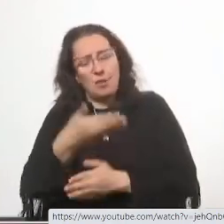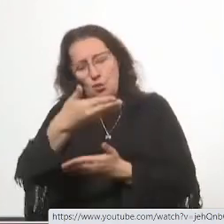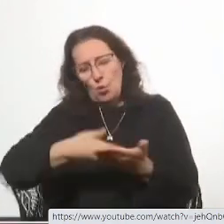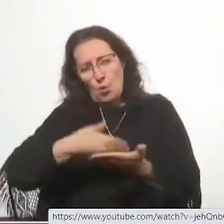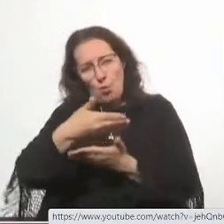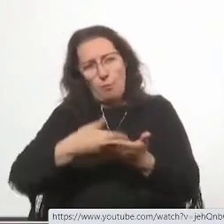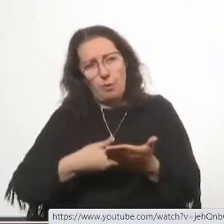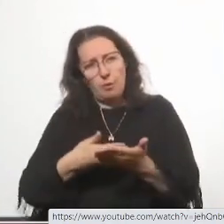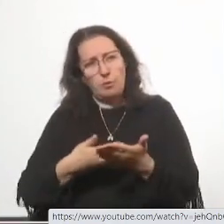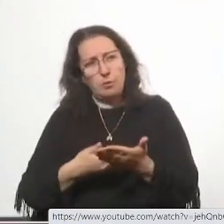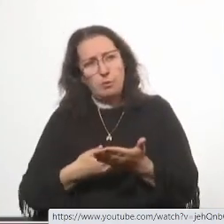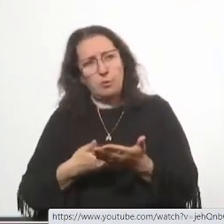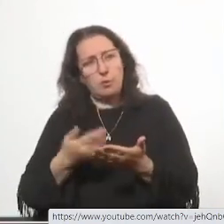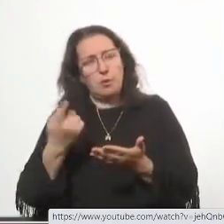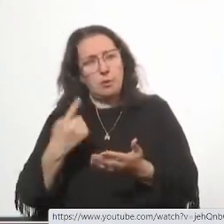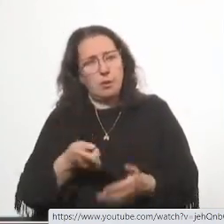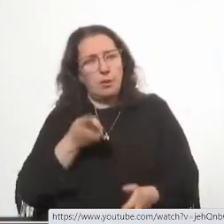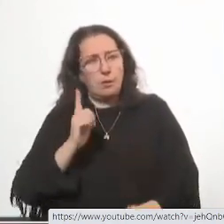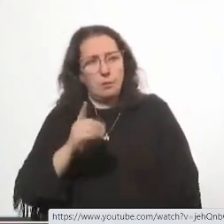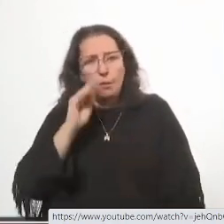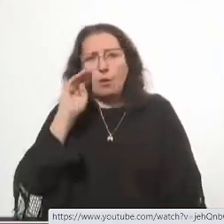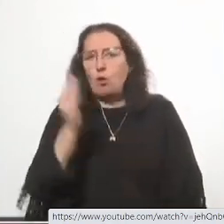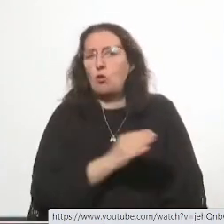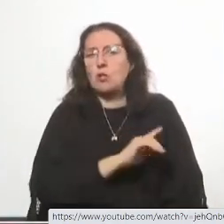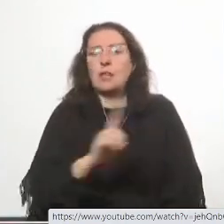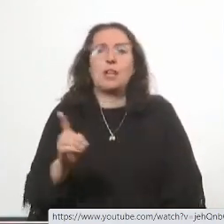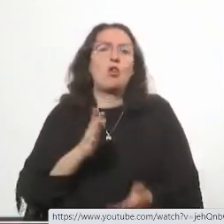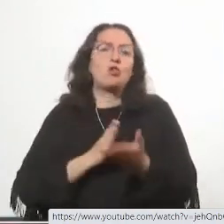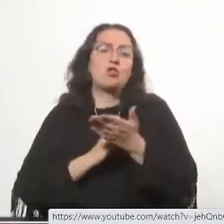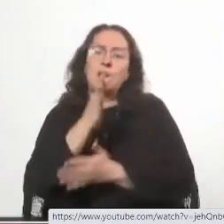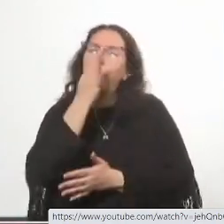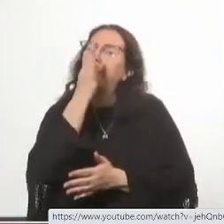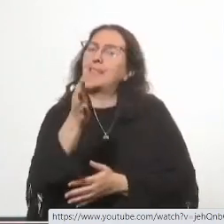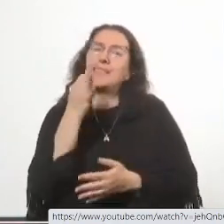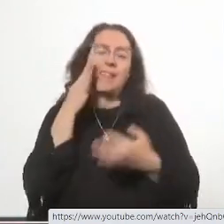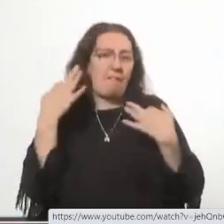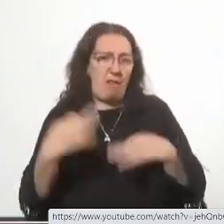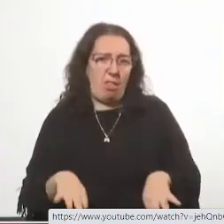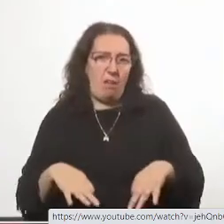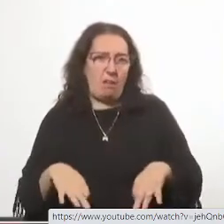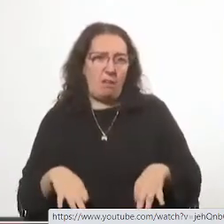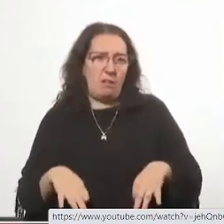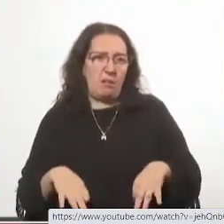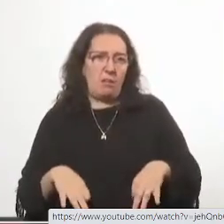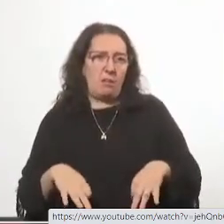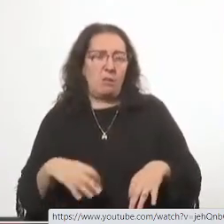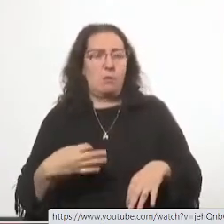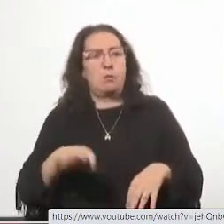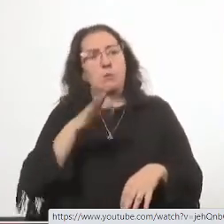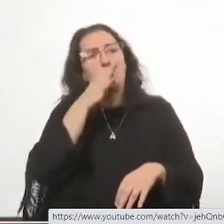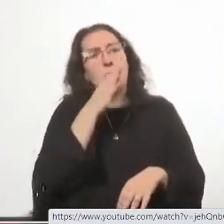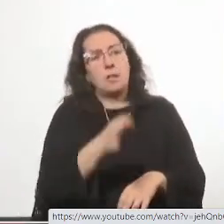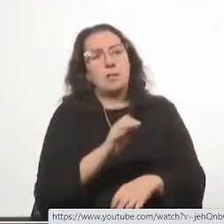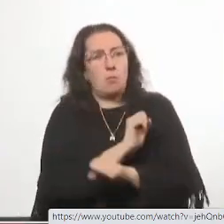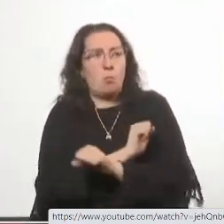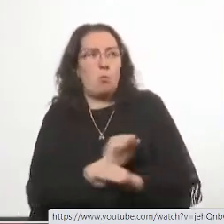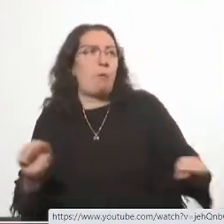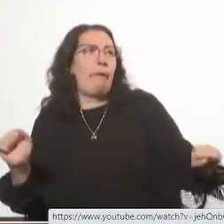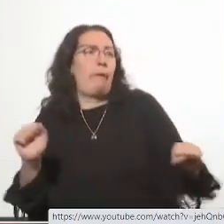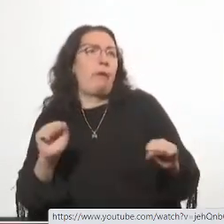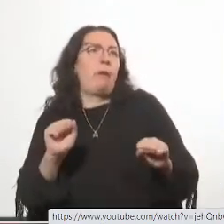que tenemos que reconocer que no siempre dicen la verdad. O lo que dicen puede ser objeto de diversas interpretaciones.